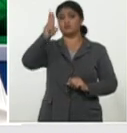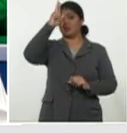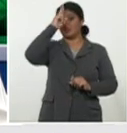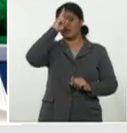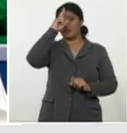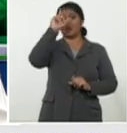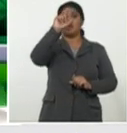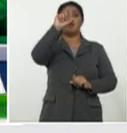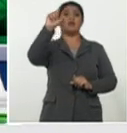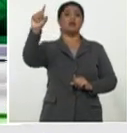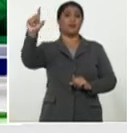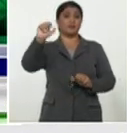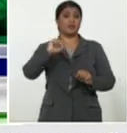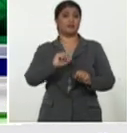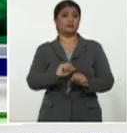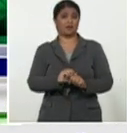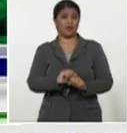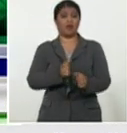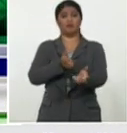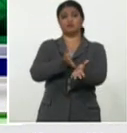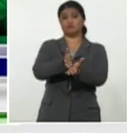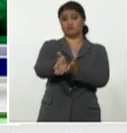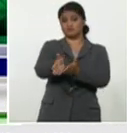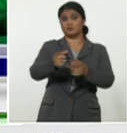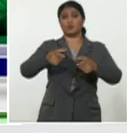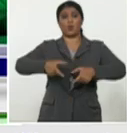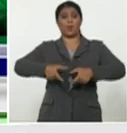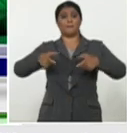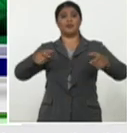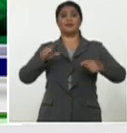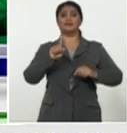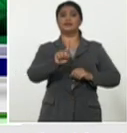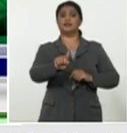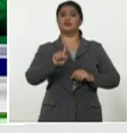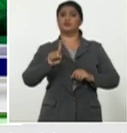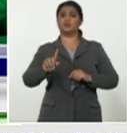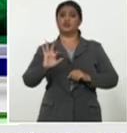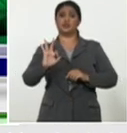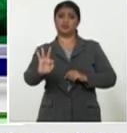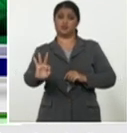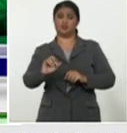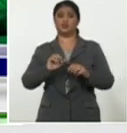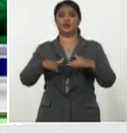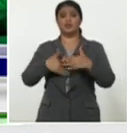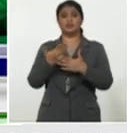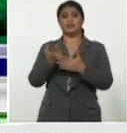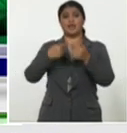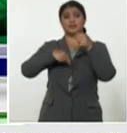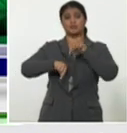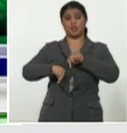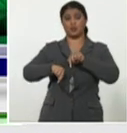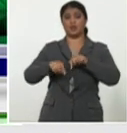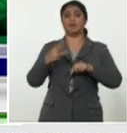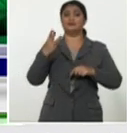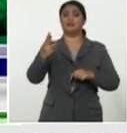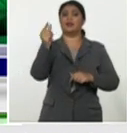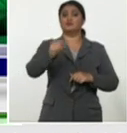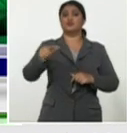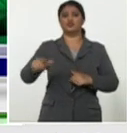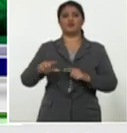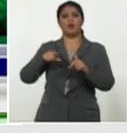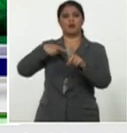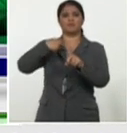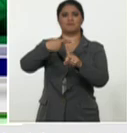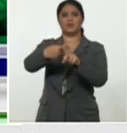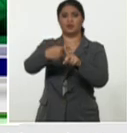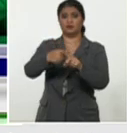terapia se incrementan a 118, 3 más que los que presentamos en el día de ayer, con una situación